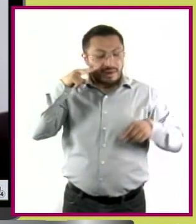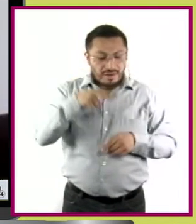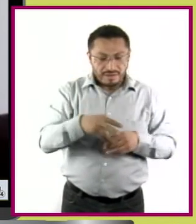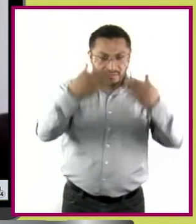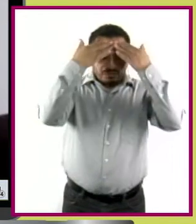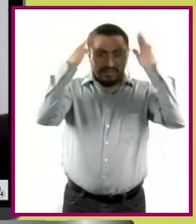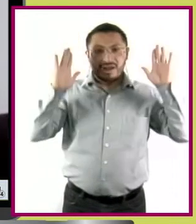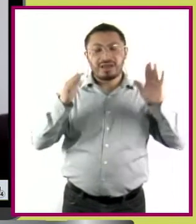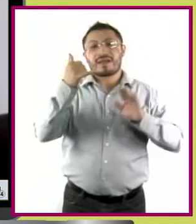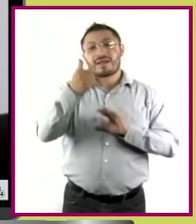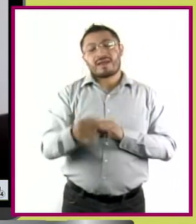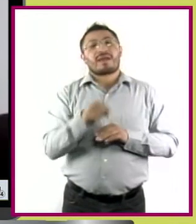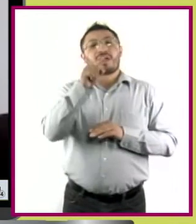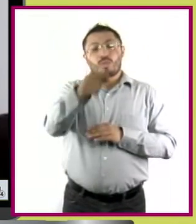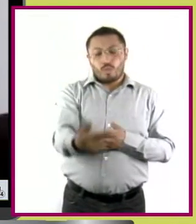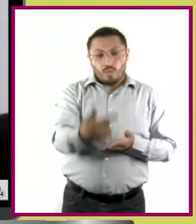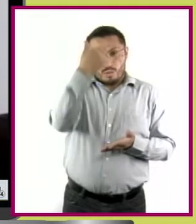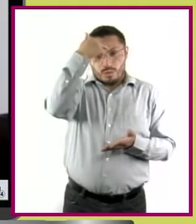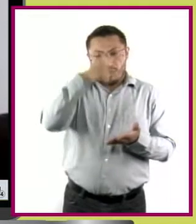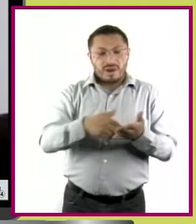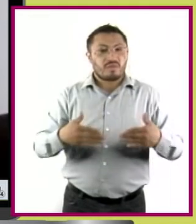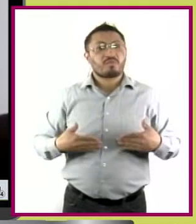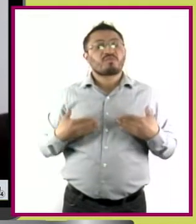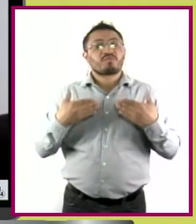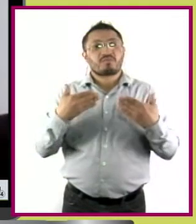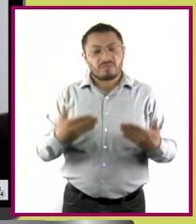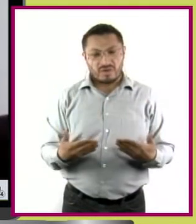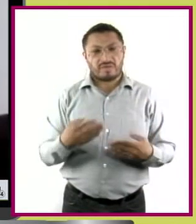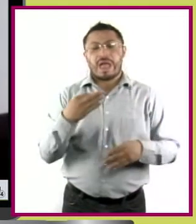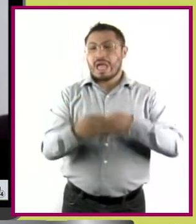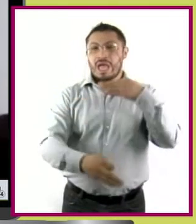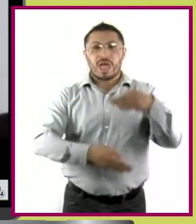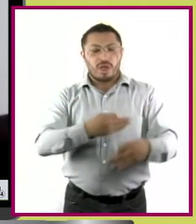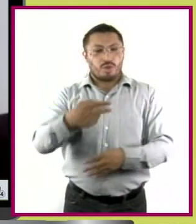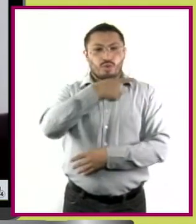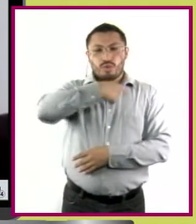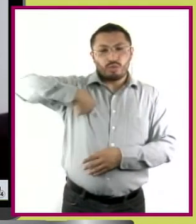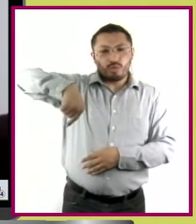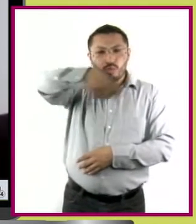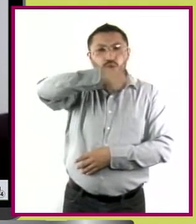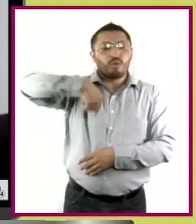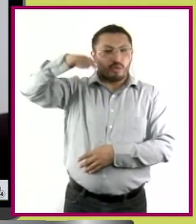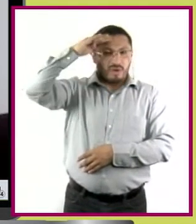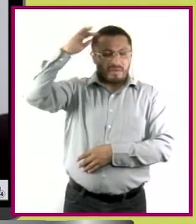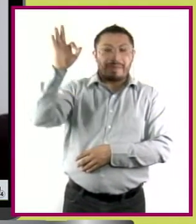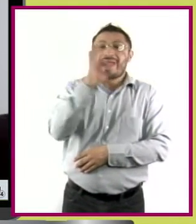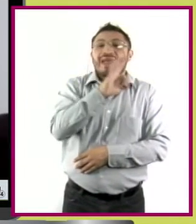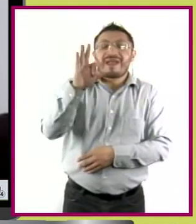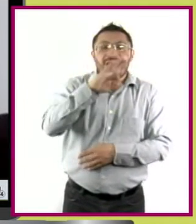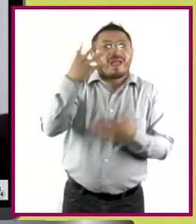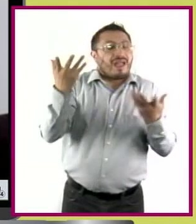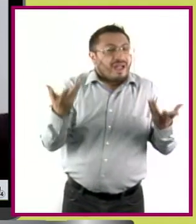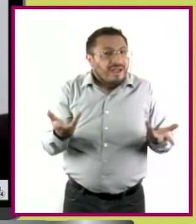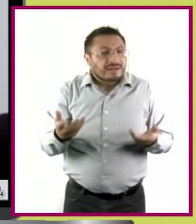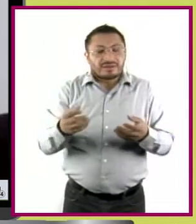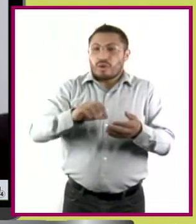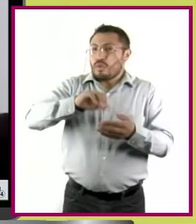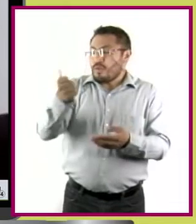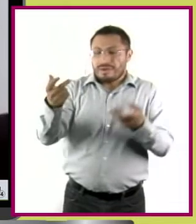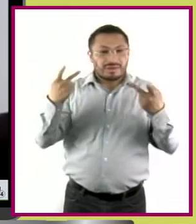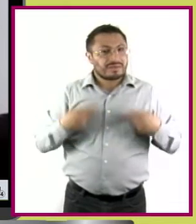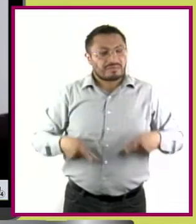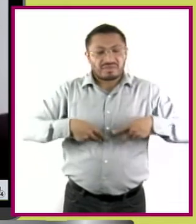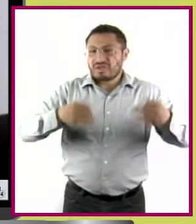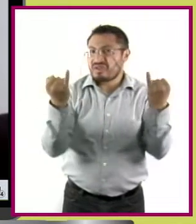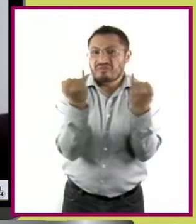mente y creer que todo lo que nosotros pensamos, muy posiblemente alguien también lo